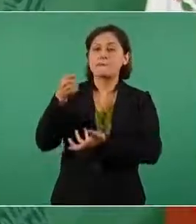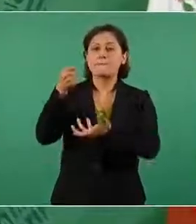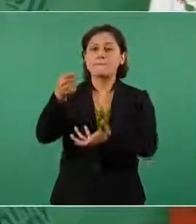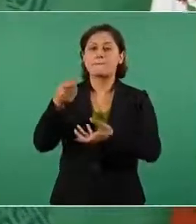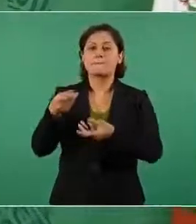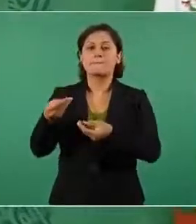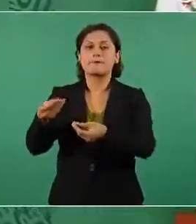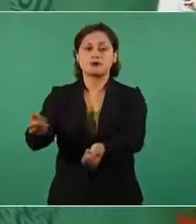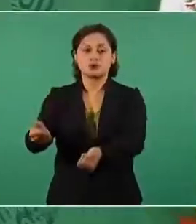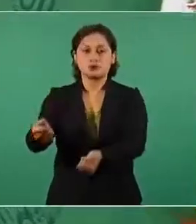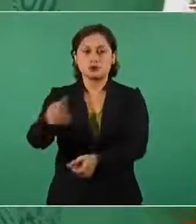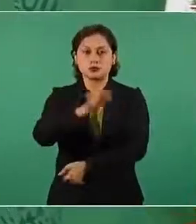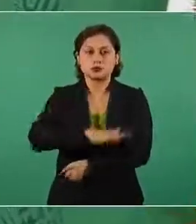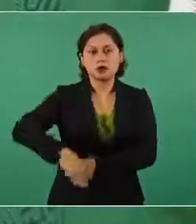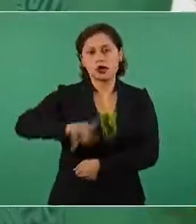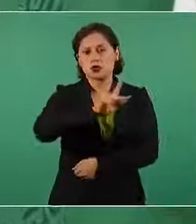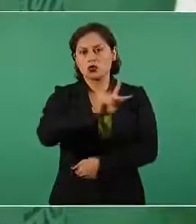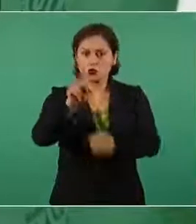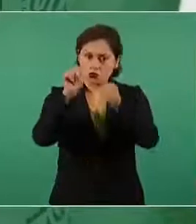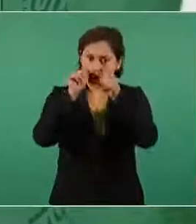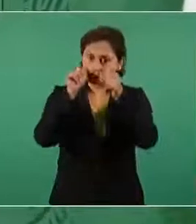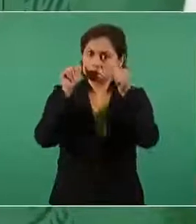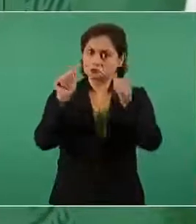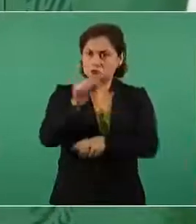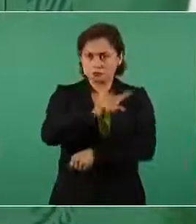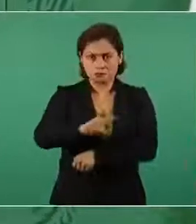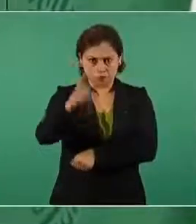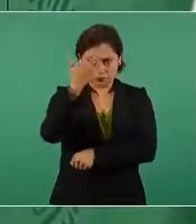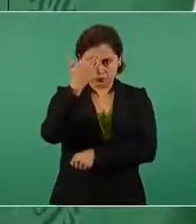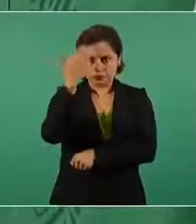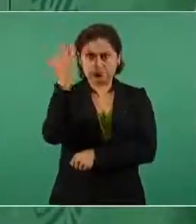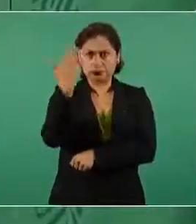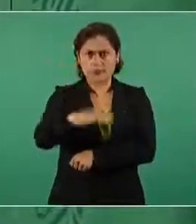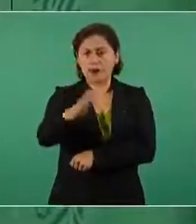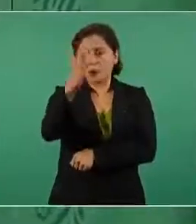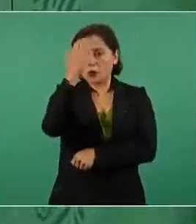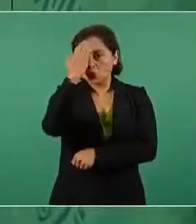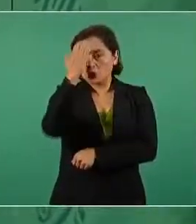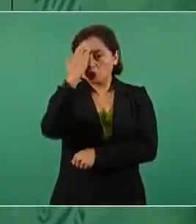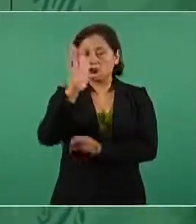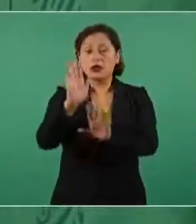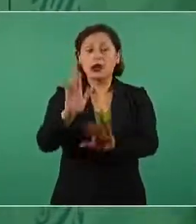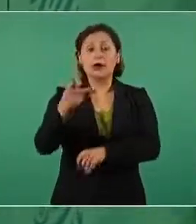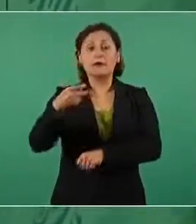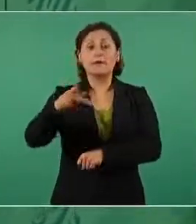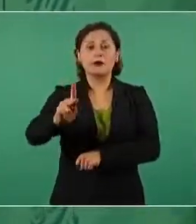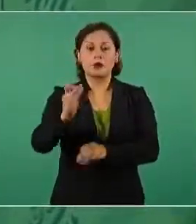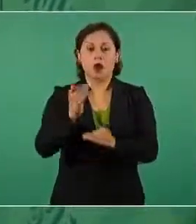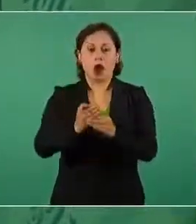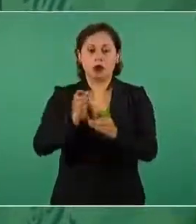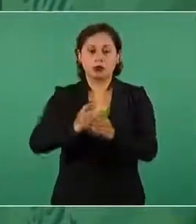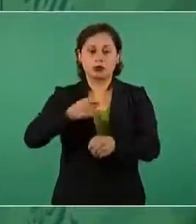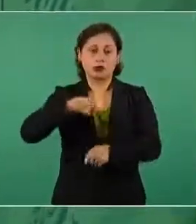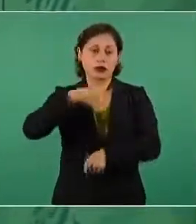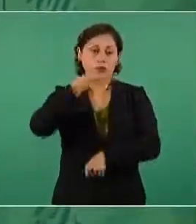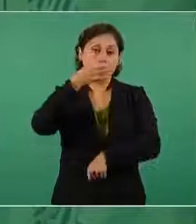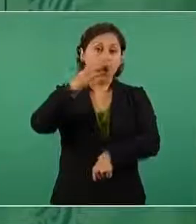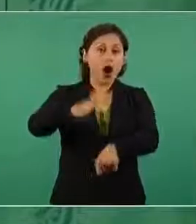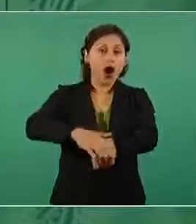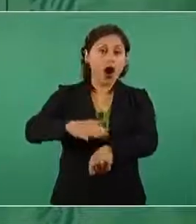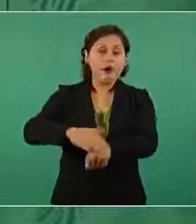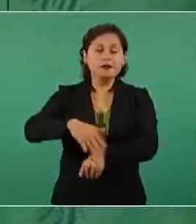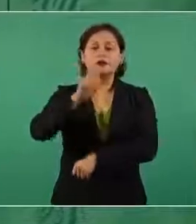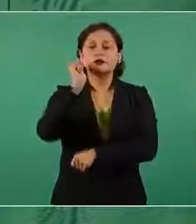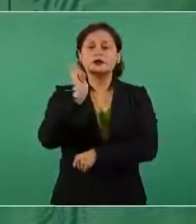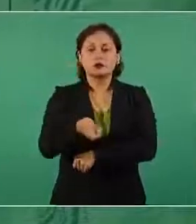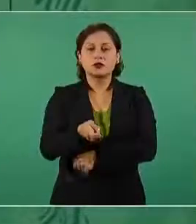sobre el presupuesto. Pero yo sí les puedo adelantar, no hay aumentos de impuestos. No hay